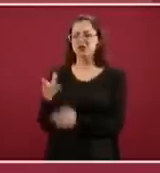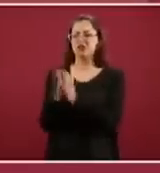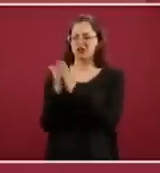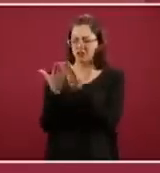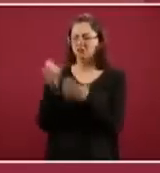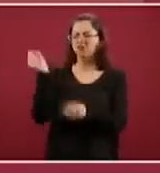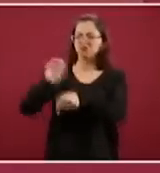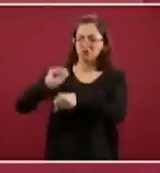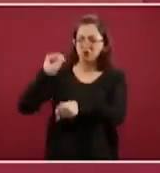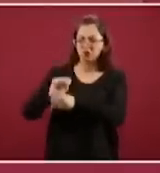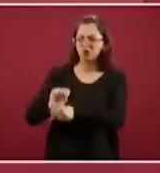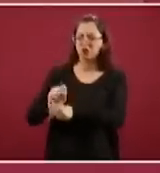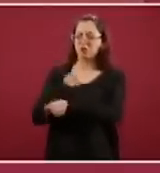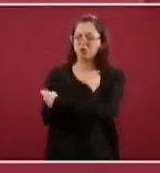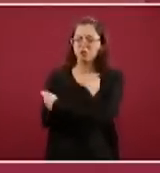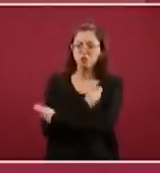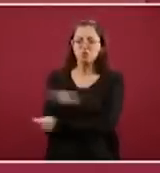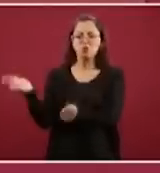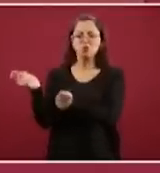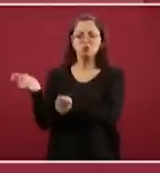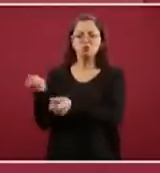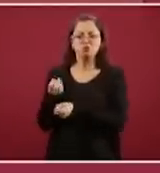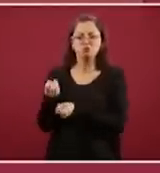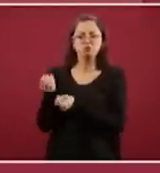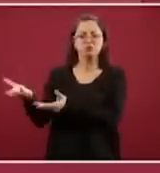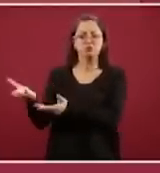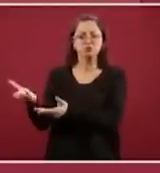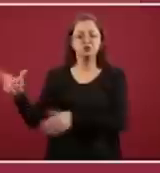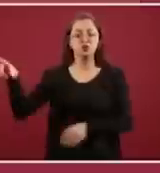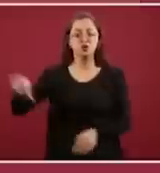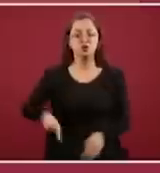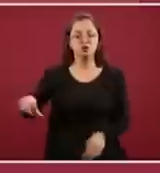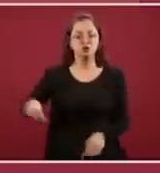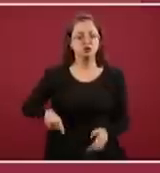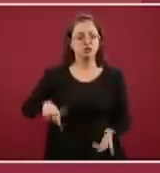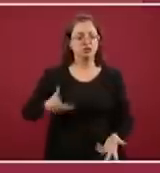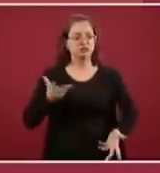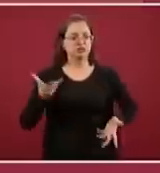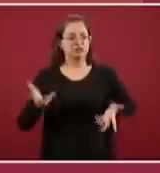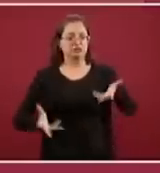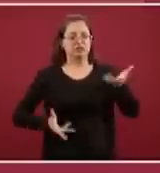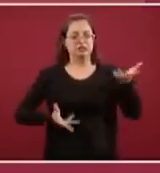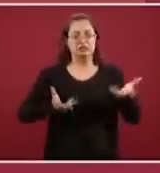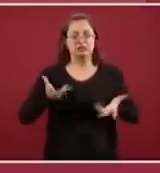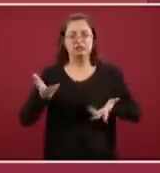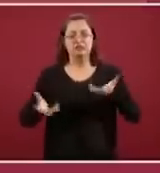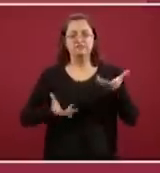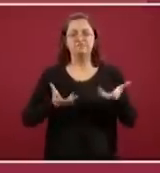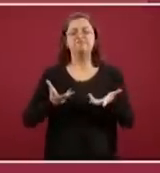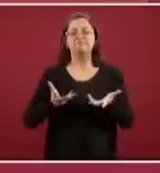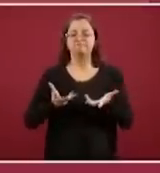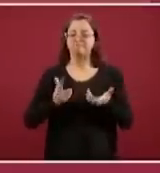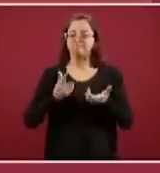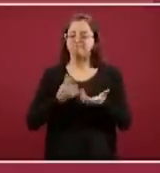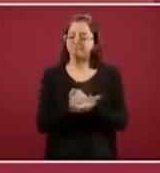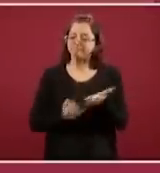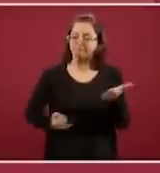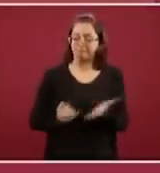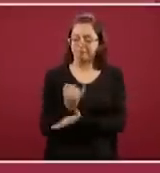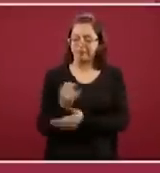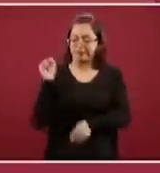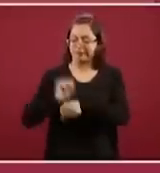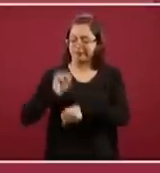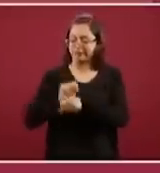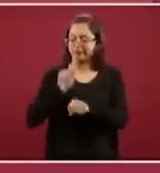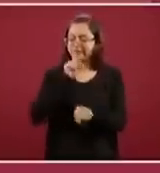gratuito, el gobierno tuvo que decidir que los libros